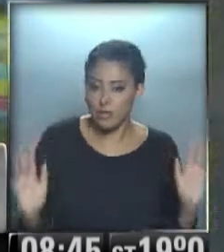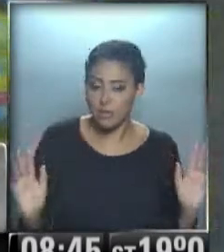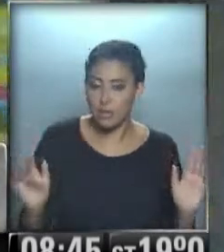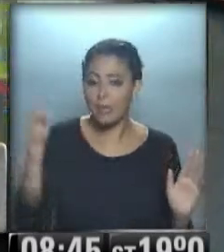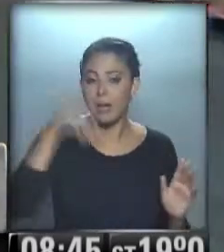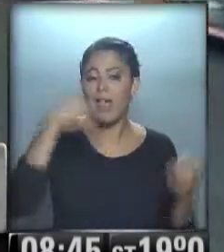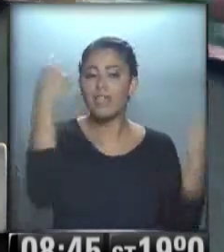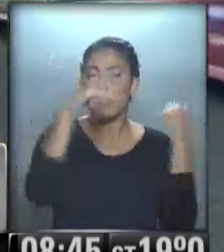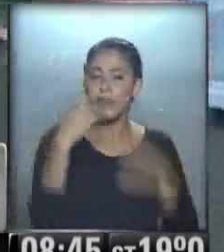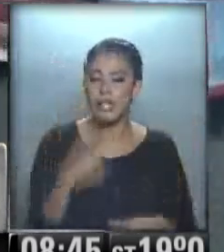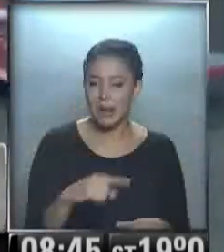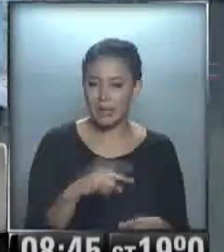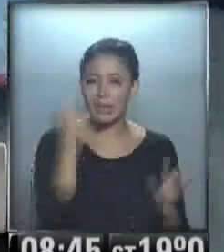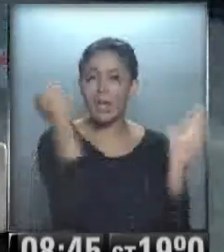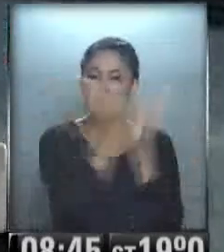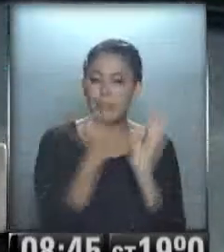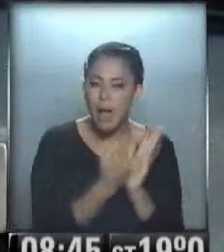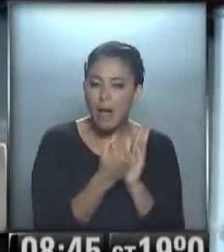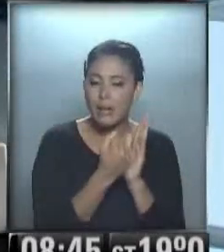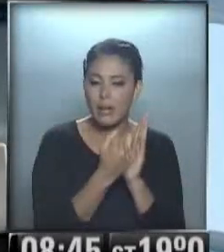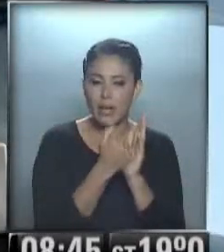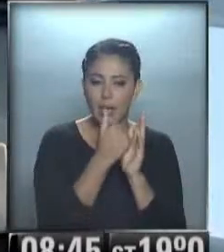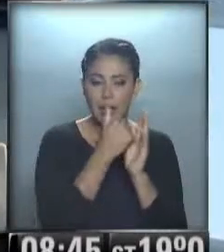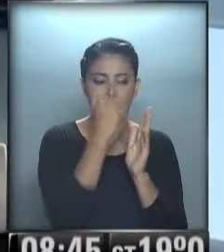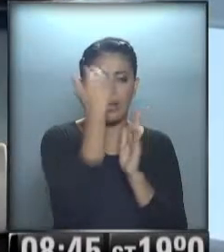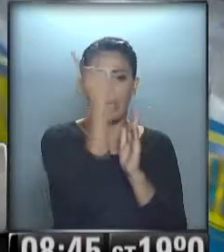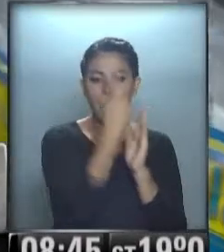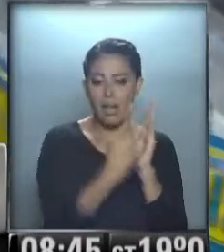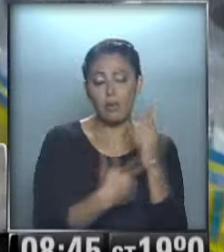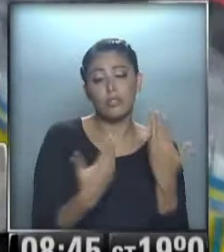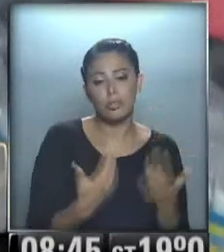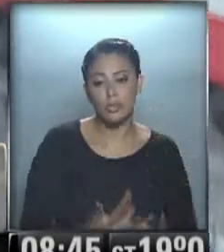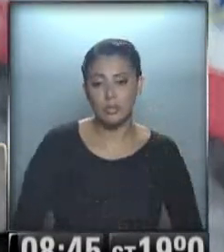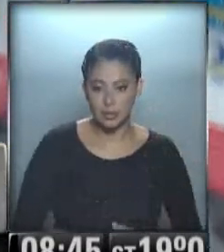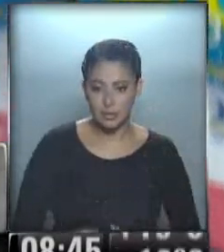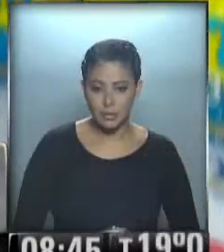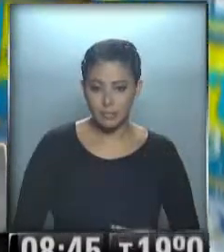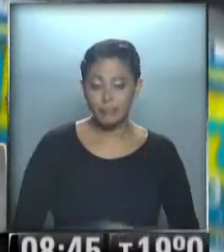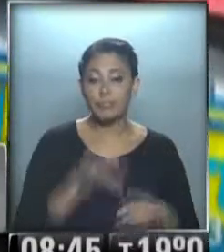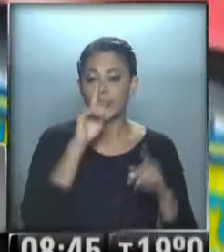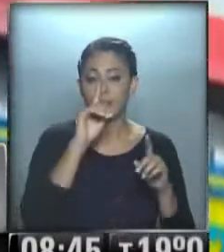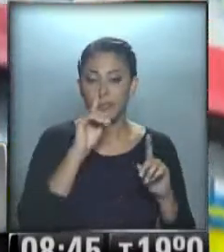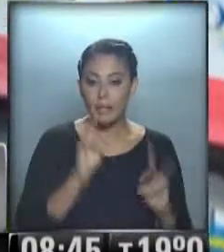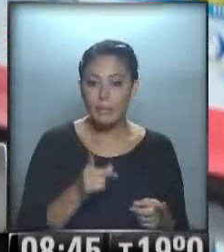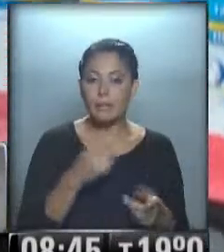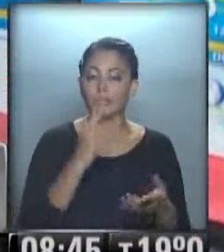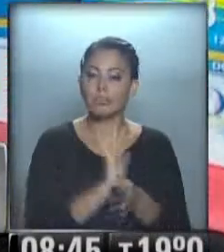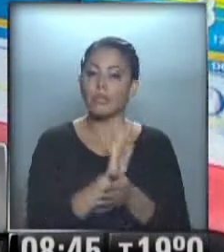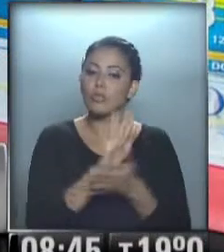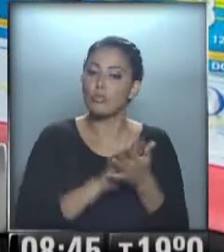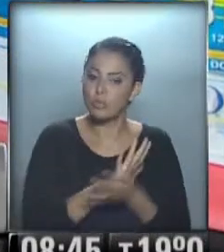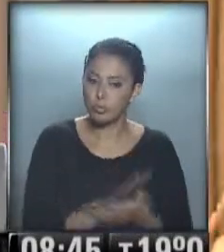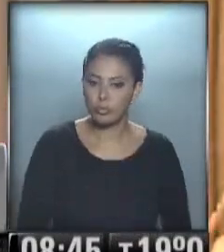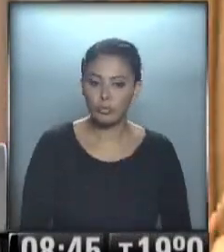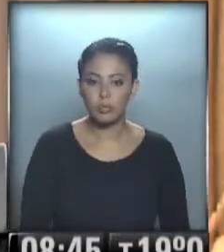hay variedades y diferentes marcas dentro de cada uno de los rubros, eso se va también limando de esa manera.